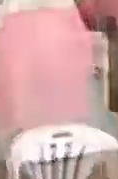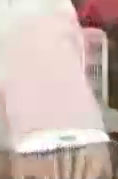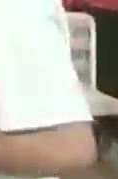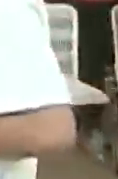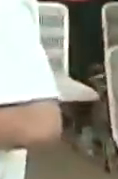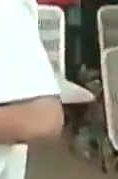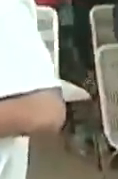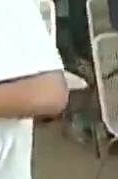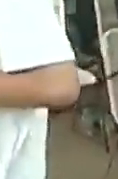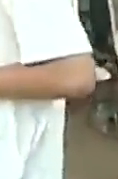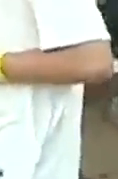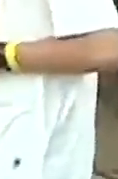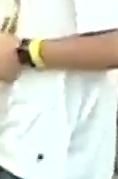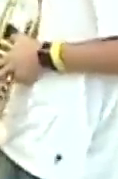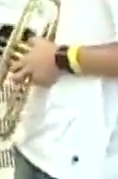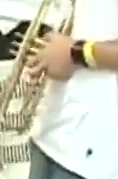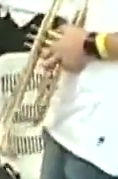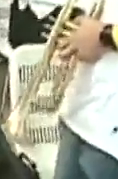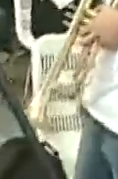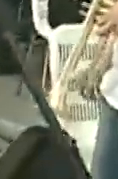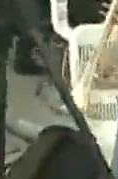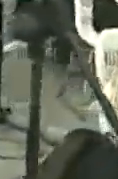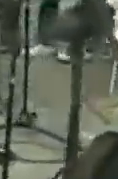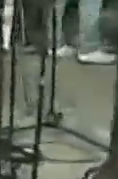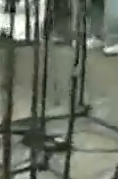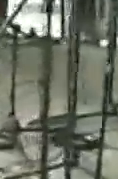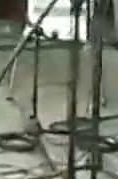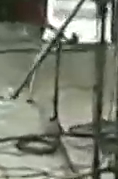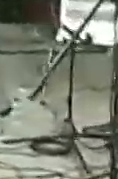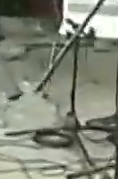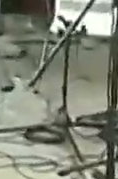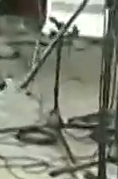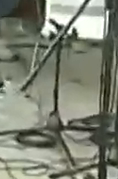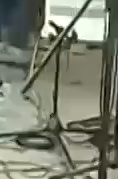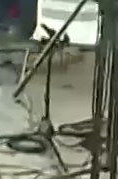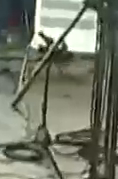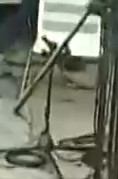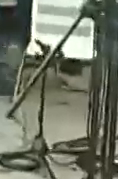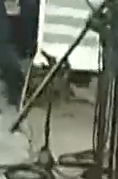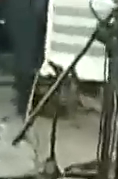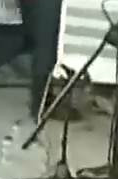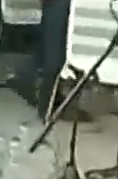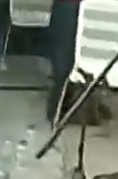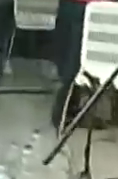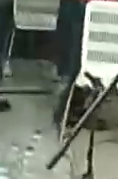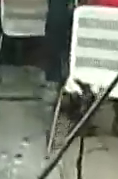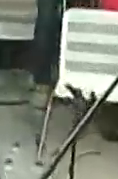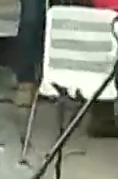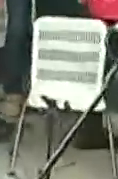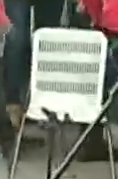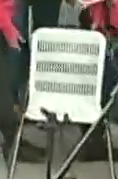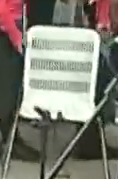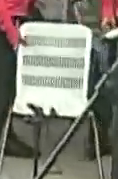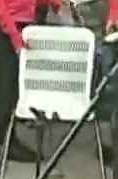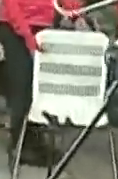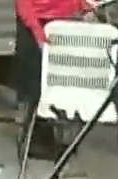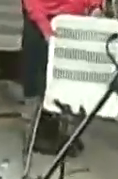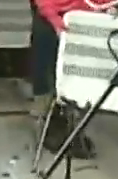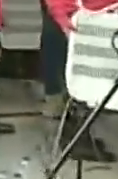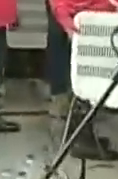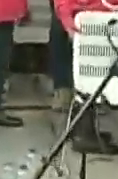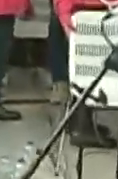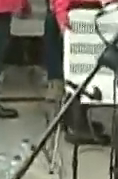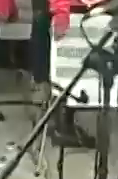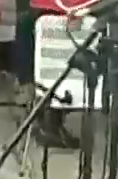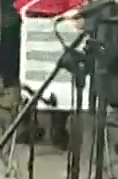Suena el tambor. buen semilla de la